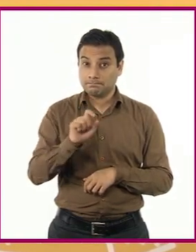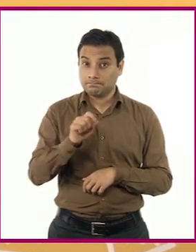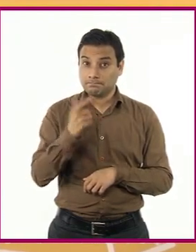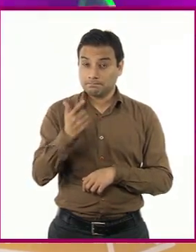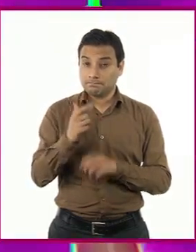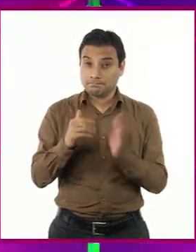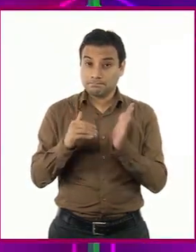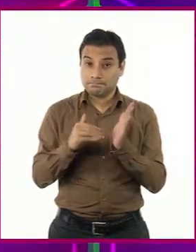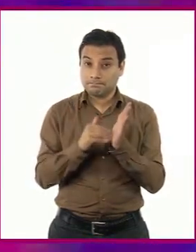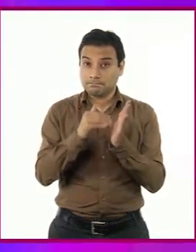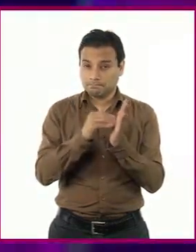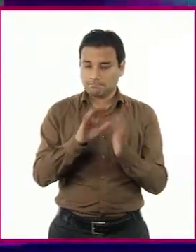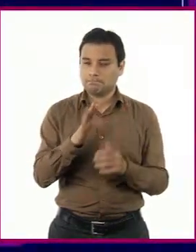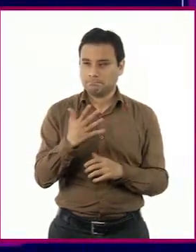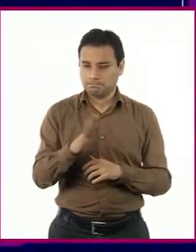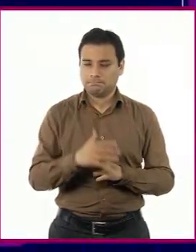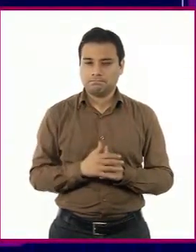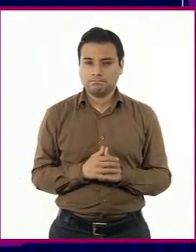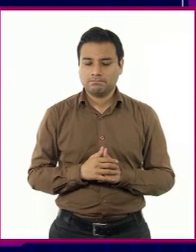de barriles.